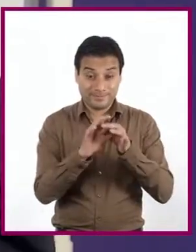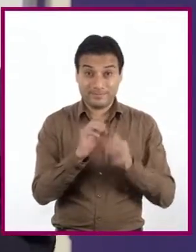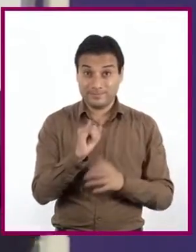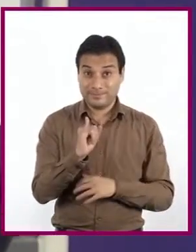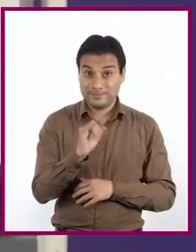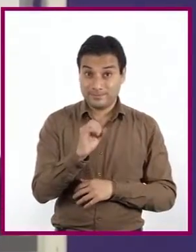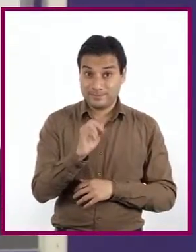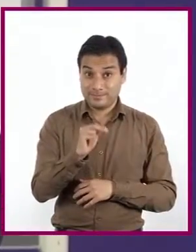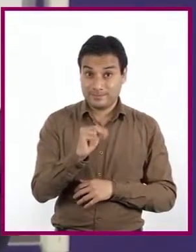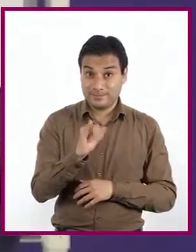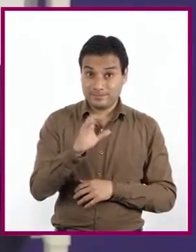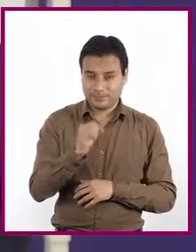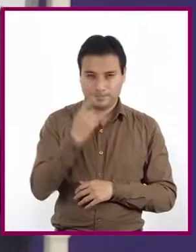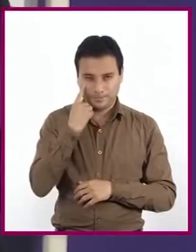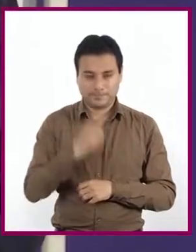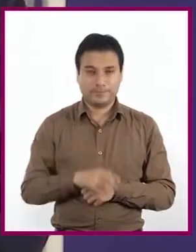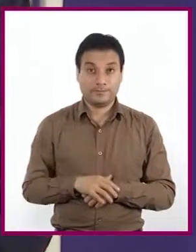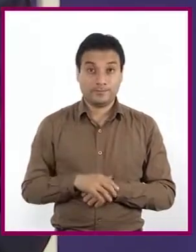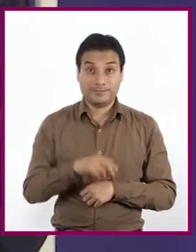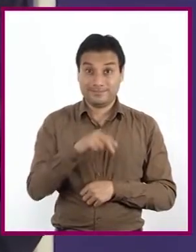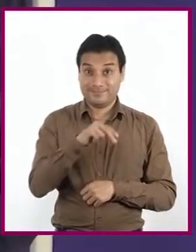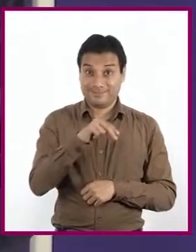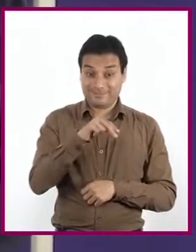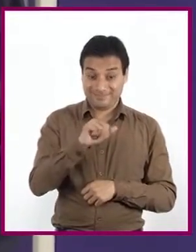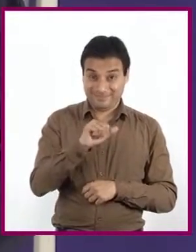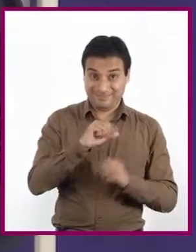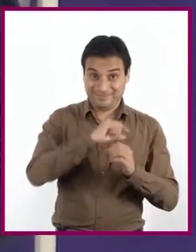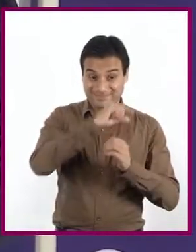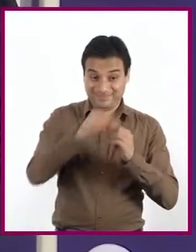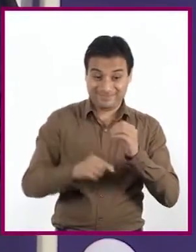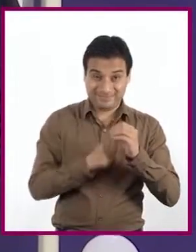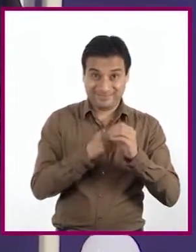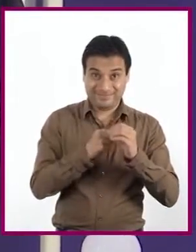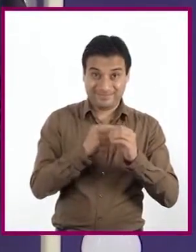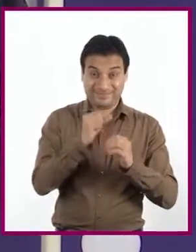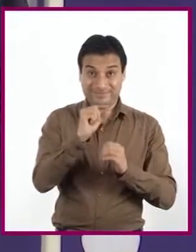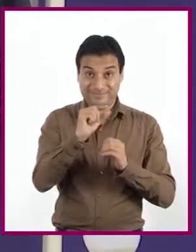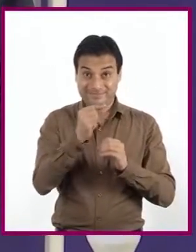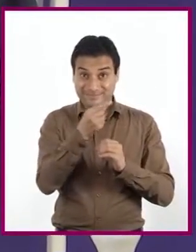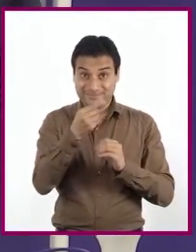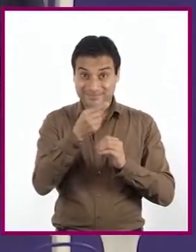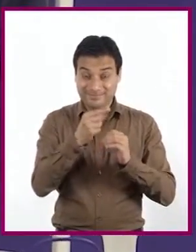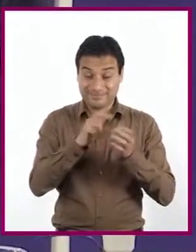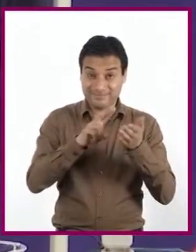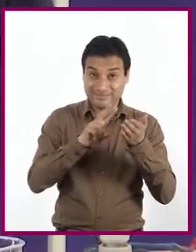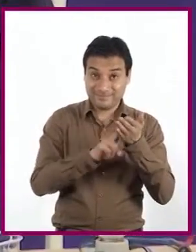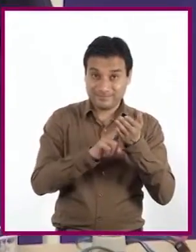los átomos de sodio ceden su electrón de valencia a los átomos de cloro.